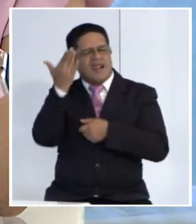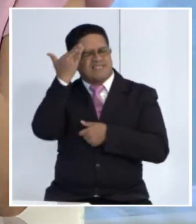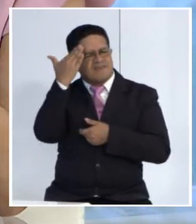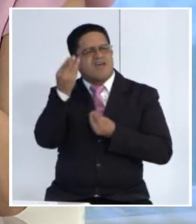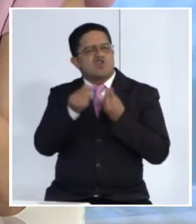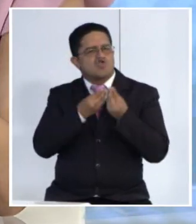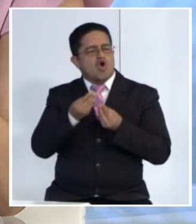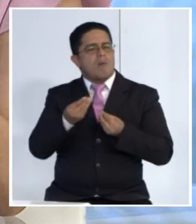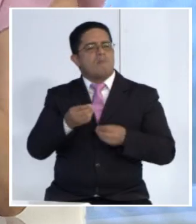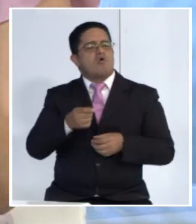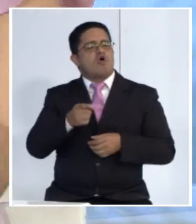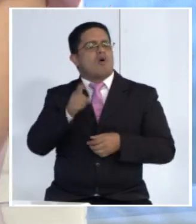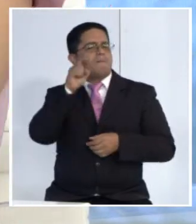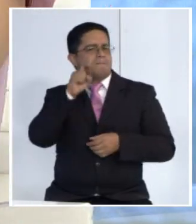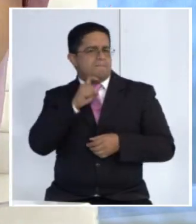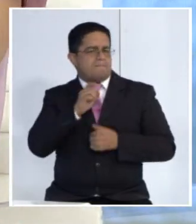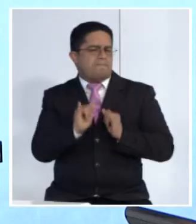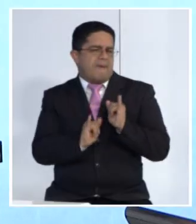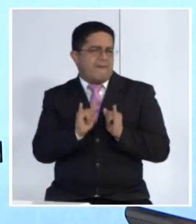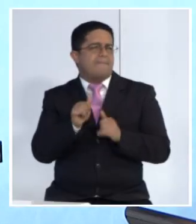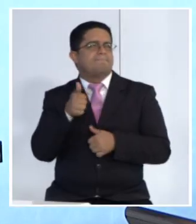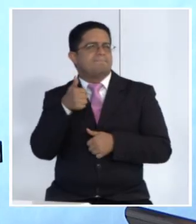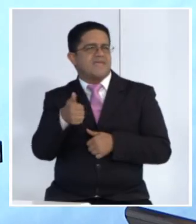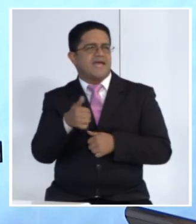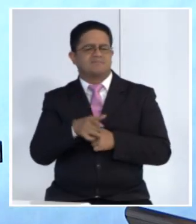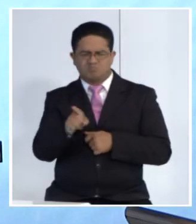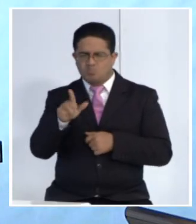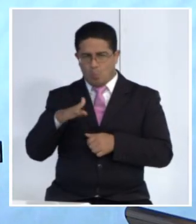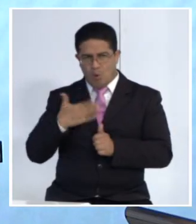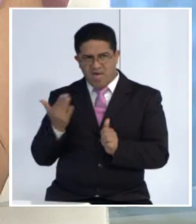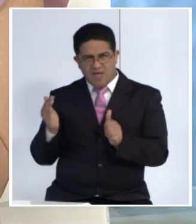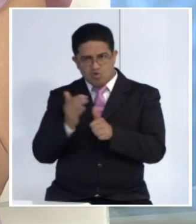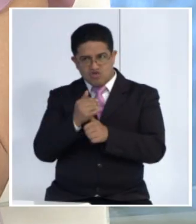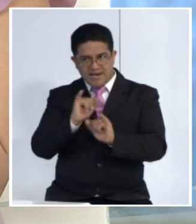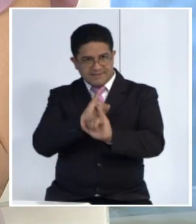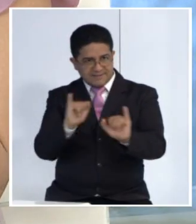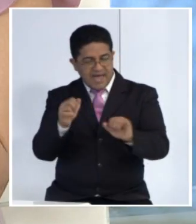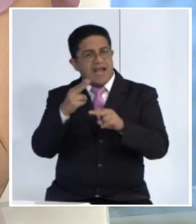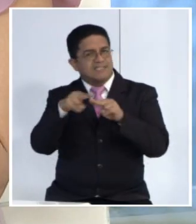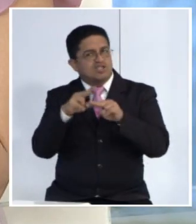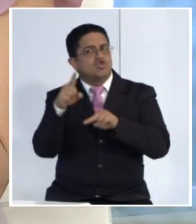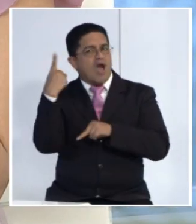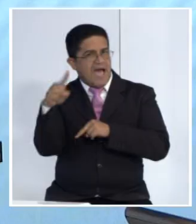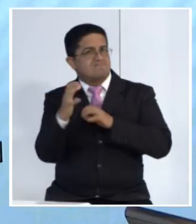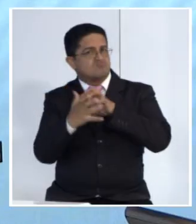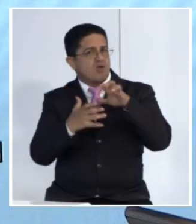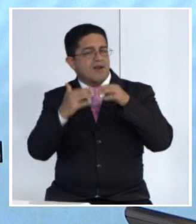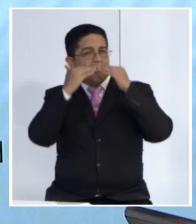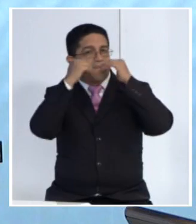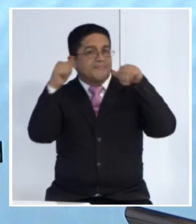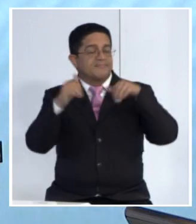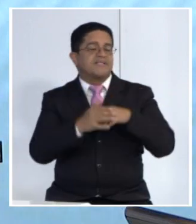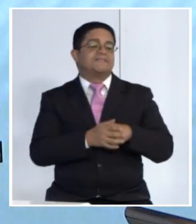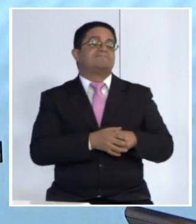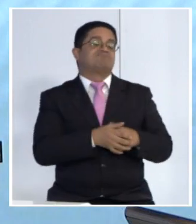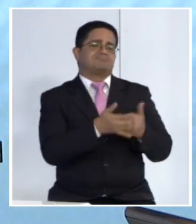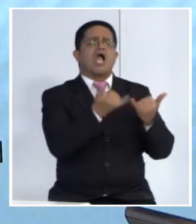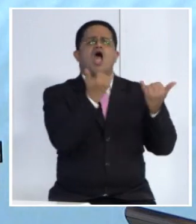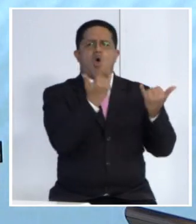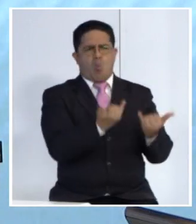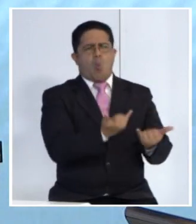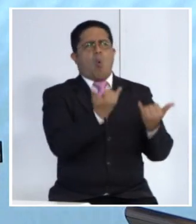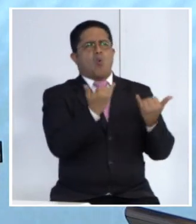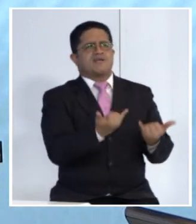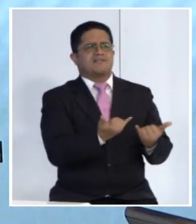bebé, ¿se puede notar en este proceso de formación que ya el niño está presentando un labio paladar hendido? No, como no. Ahorita con todos los